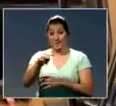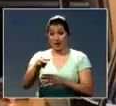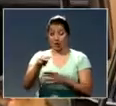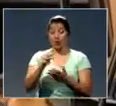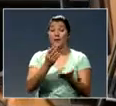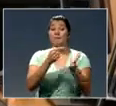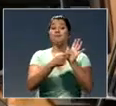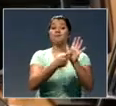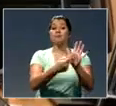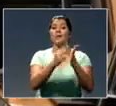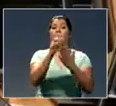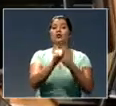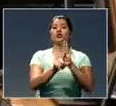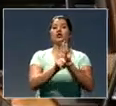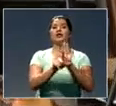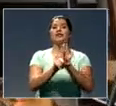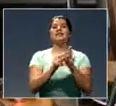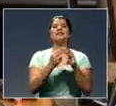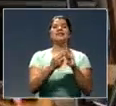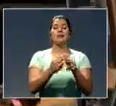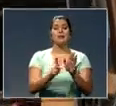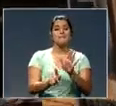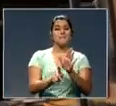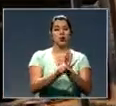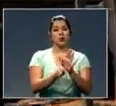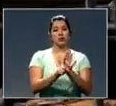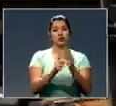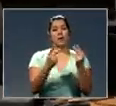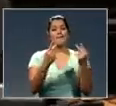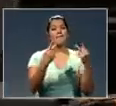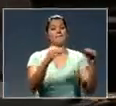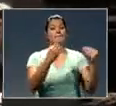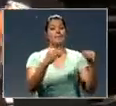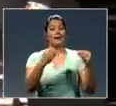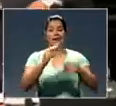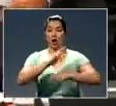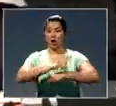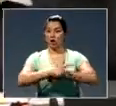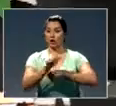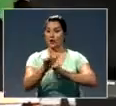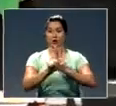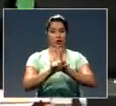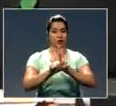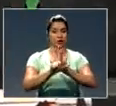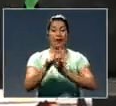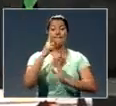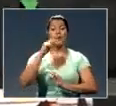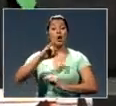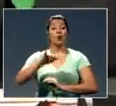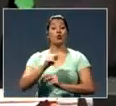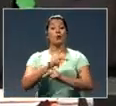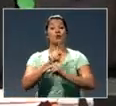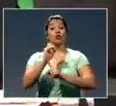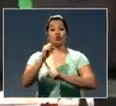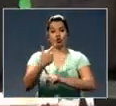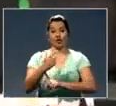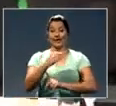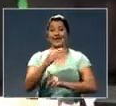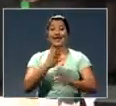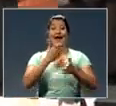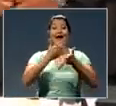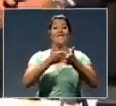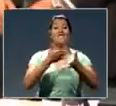de actividades relacionadas con loterías y juegos de azar no autorizados por la Junta de Protección Social y que afectan